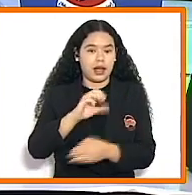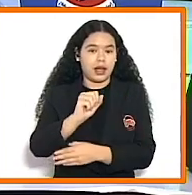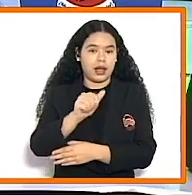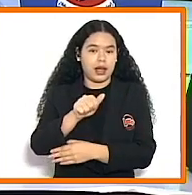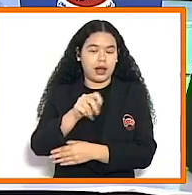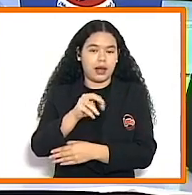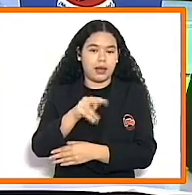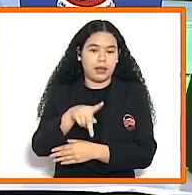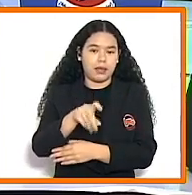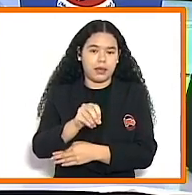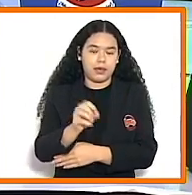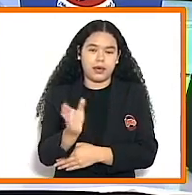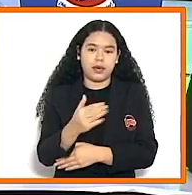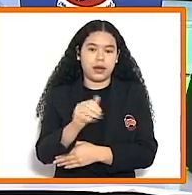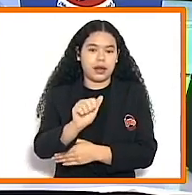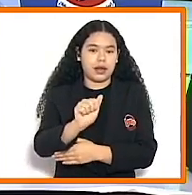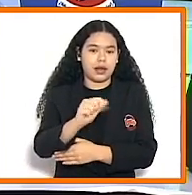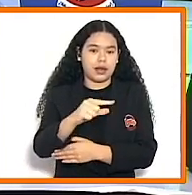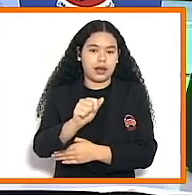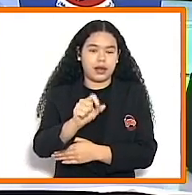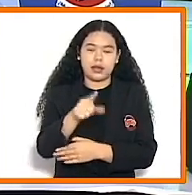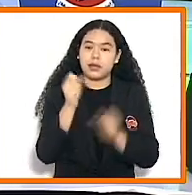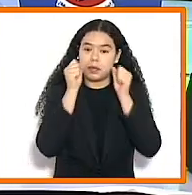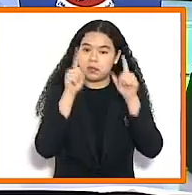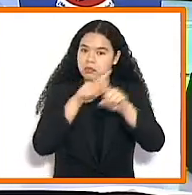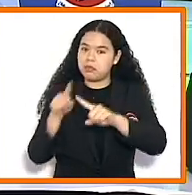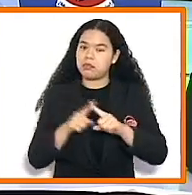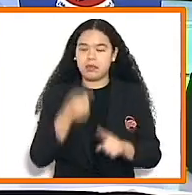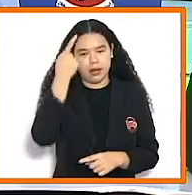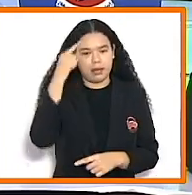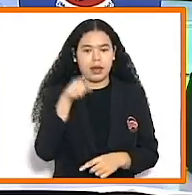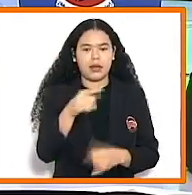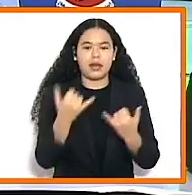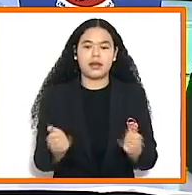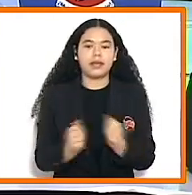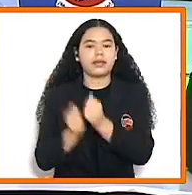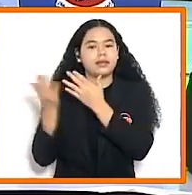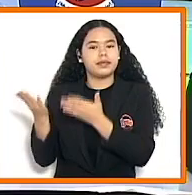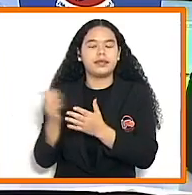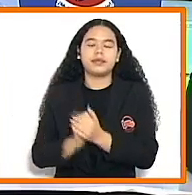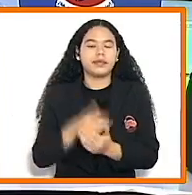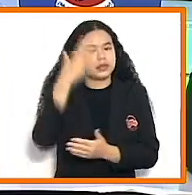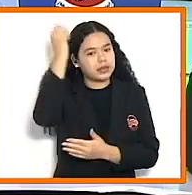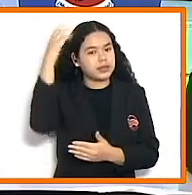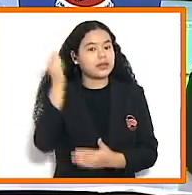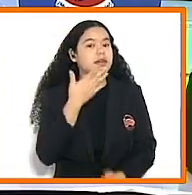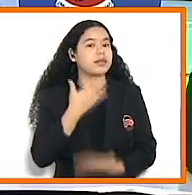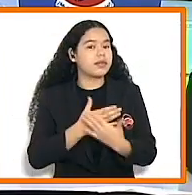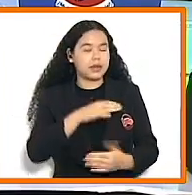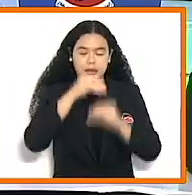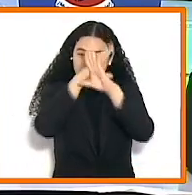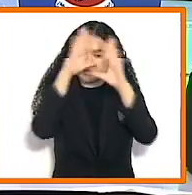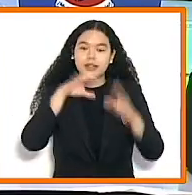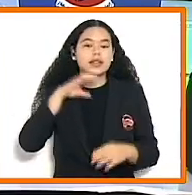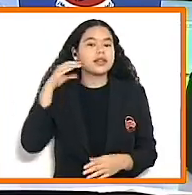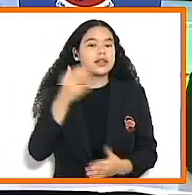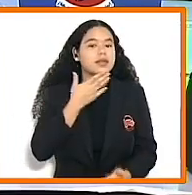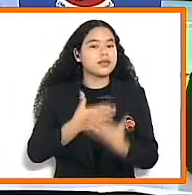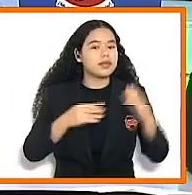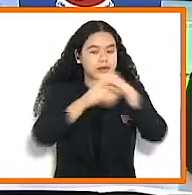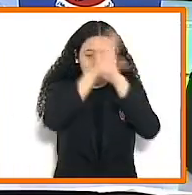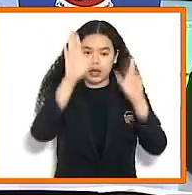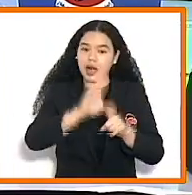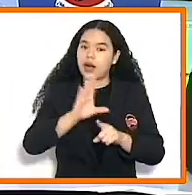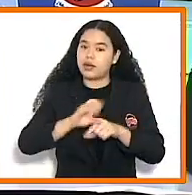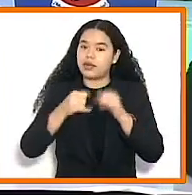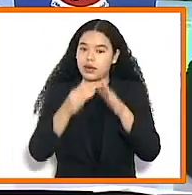muchas sorpresas para vos. Te esperamos. Ahora estoy con la presencia de Charlyn Walter. Muy buenos días, Cecilia. Muy buenos días a cada uno de nuestros jugadores